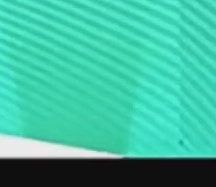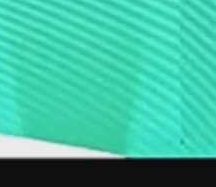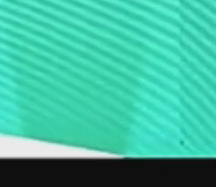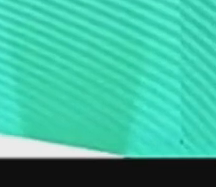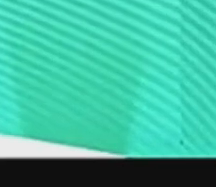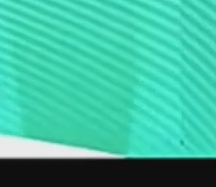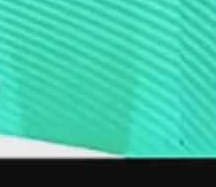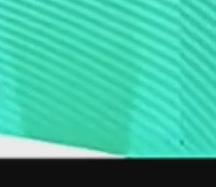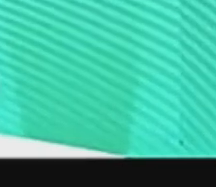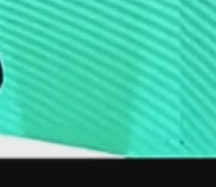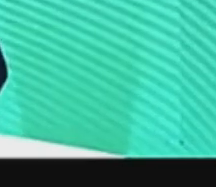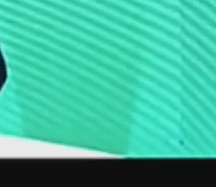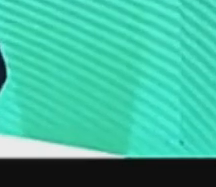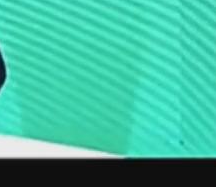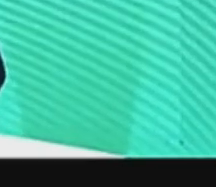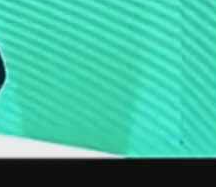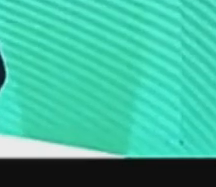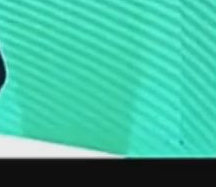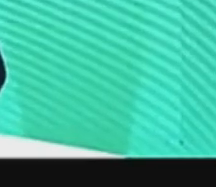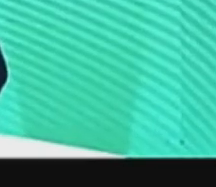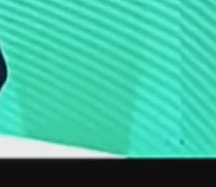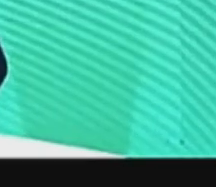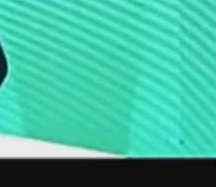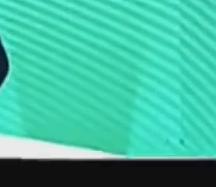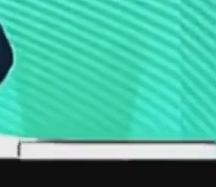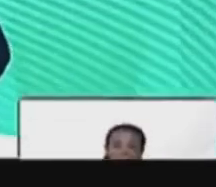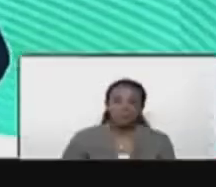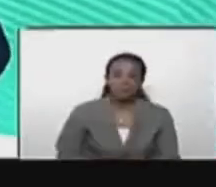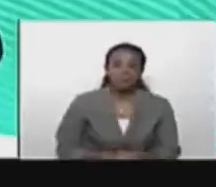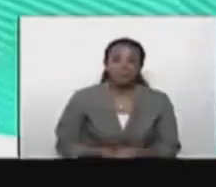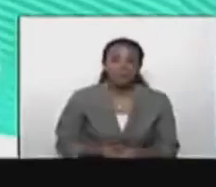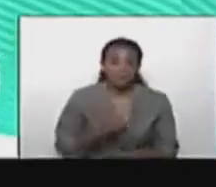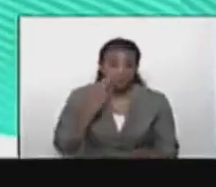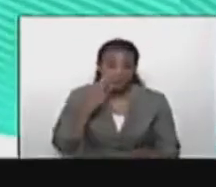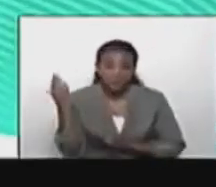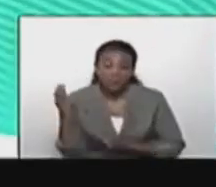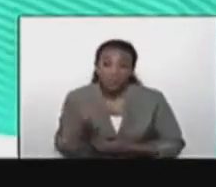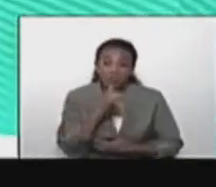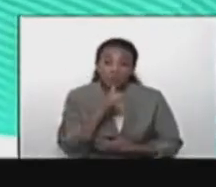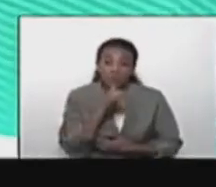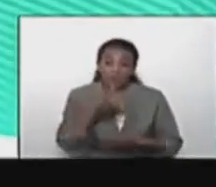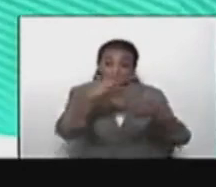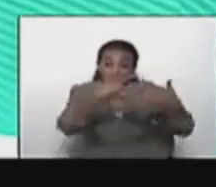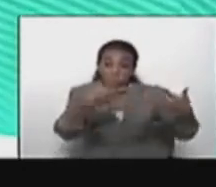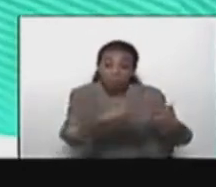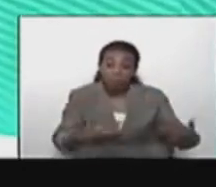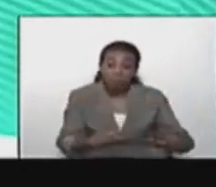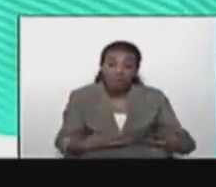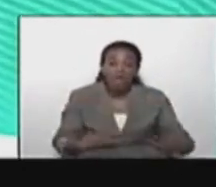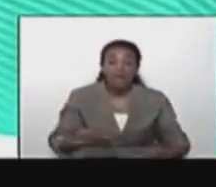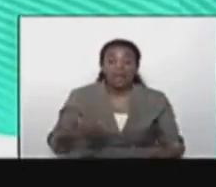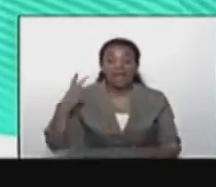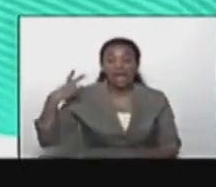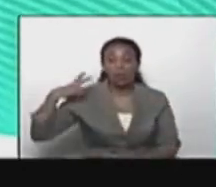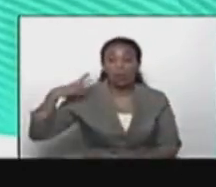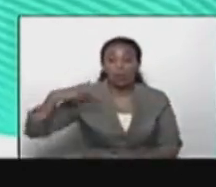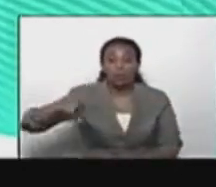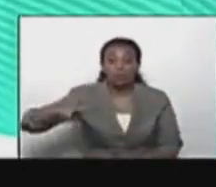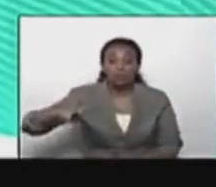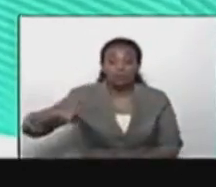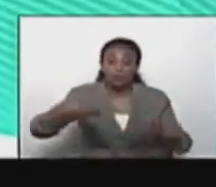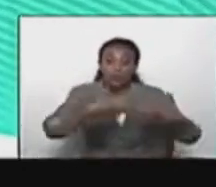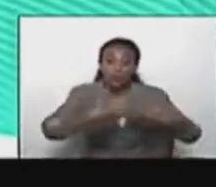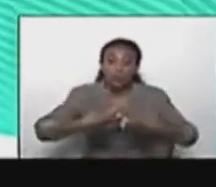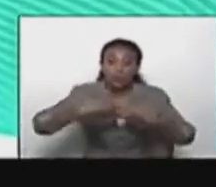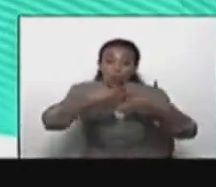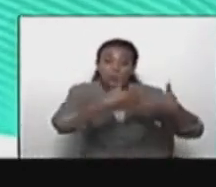de lo que ha sido un proceso de conversaciones global sobre un conjunto de temas, y